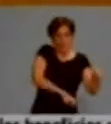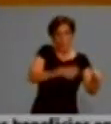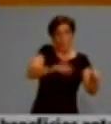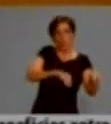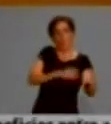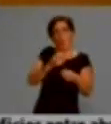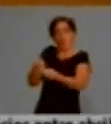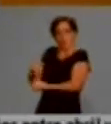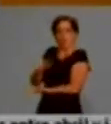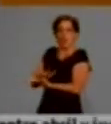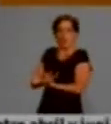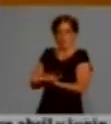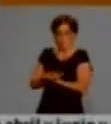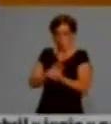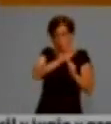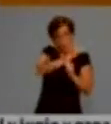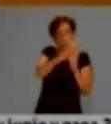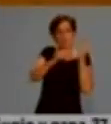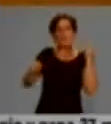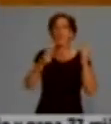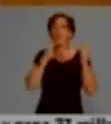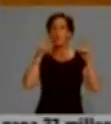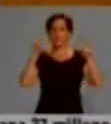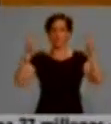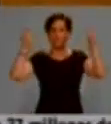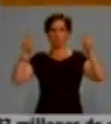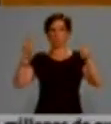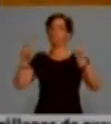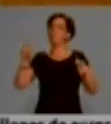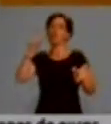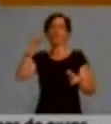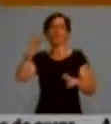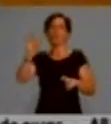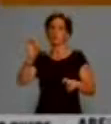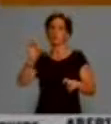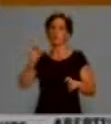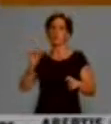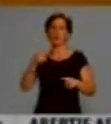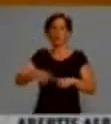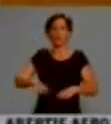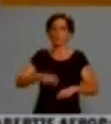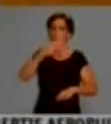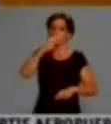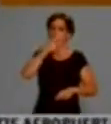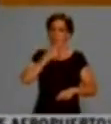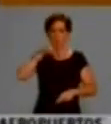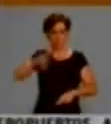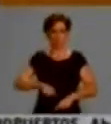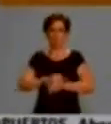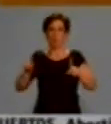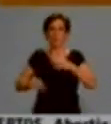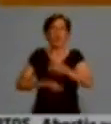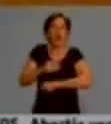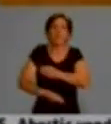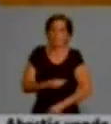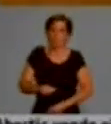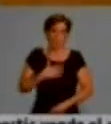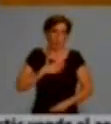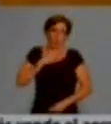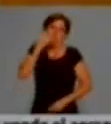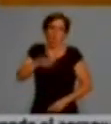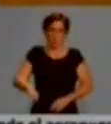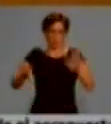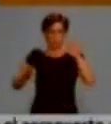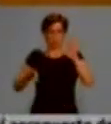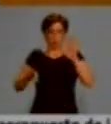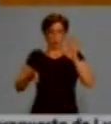Cito: «Luis, nada es fácil. Hacemos lo que podemos». Curiosa manera de resistir